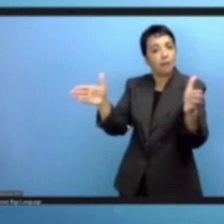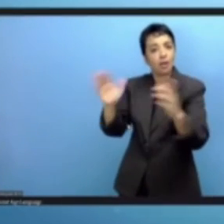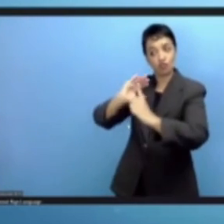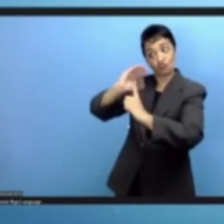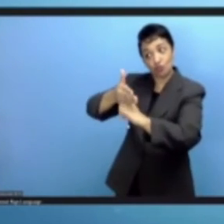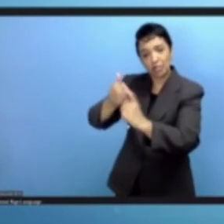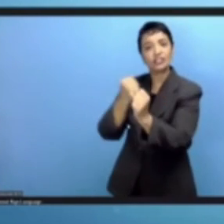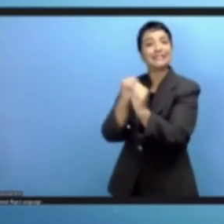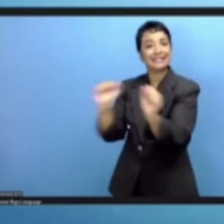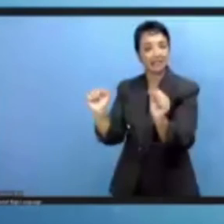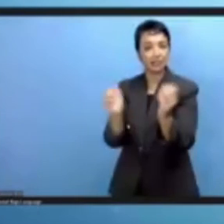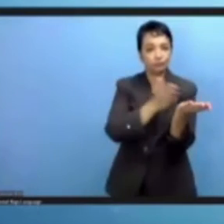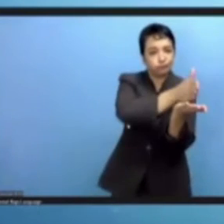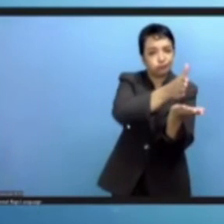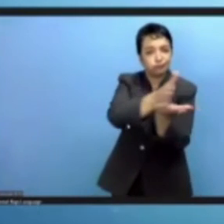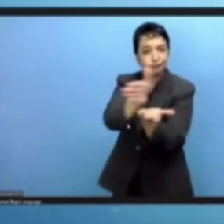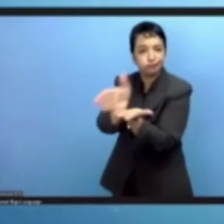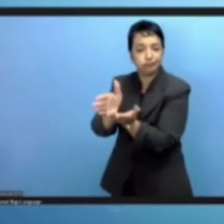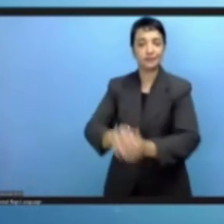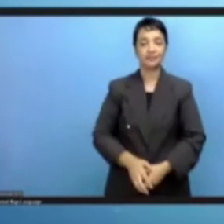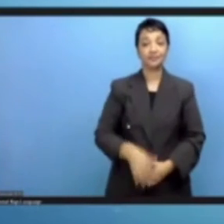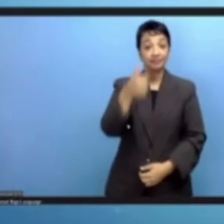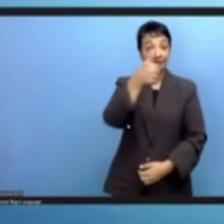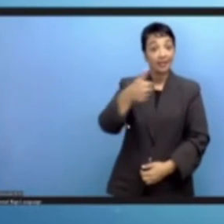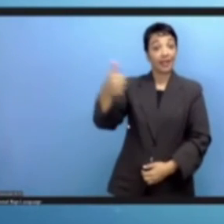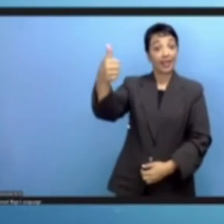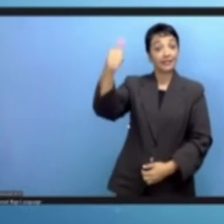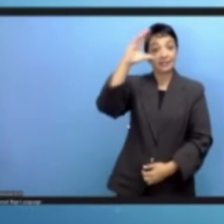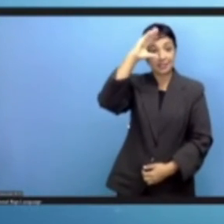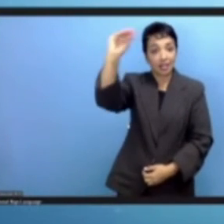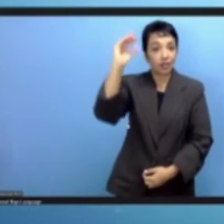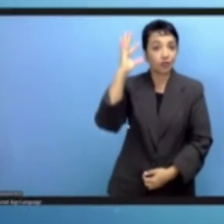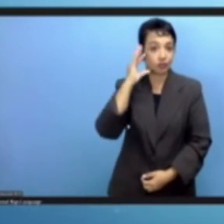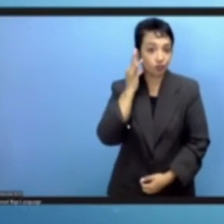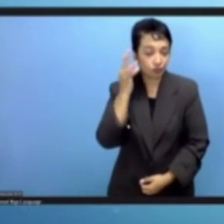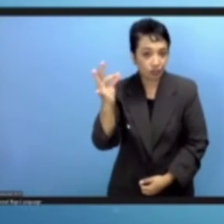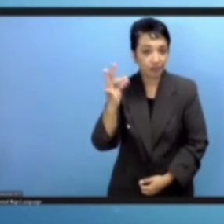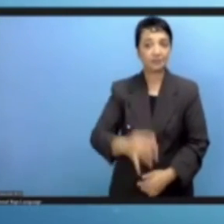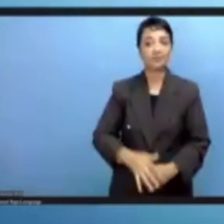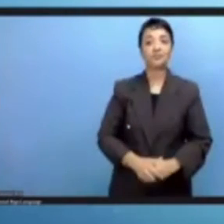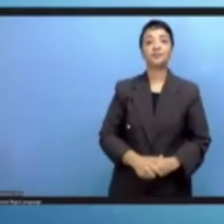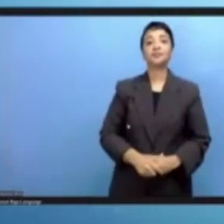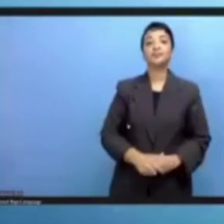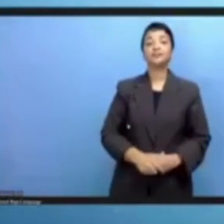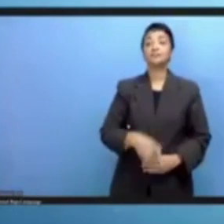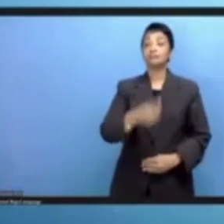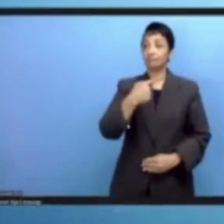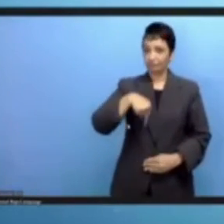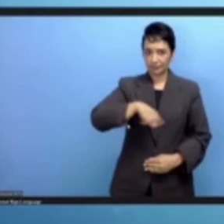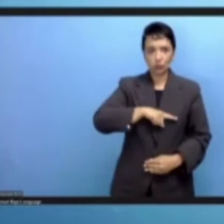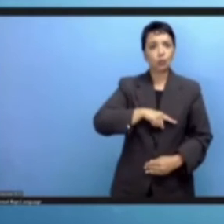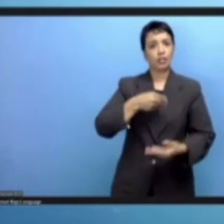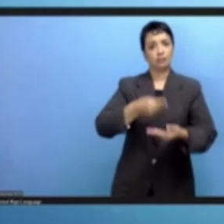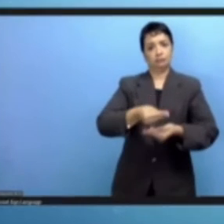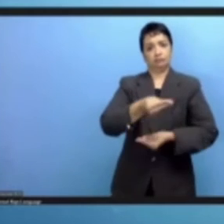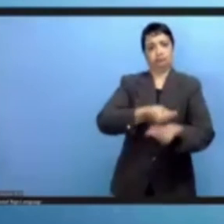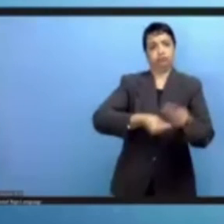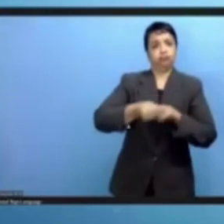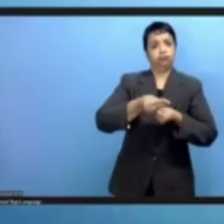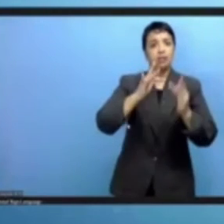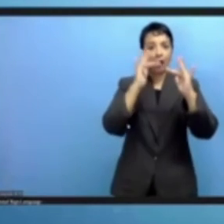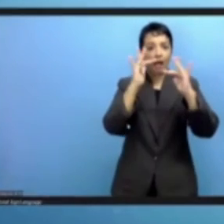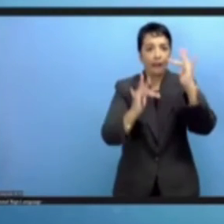y la seguridad excelencia señoras y señores los el aporte de internet al desarrollo social